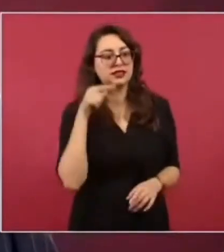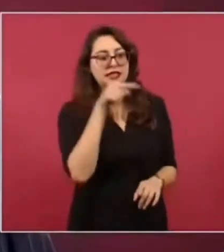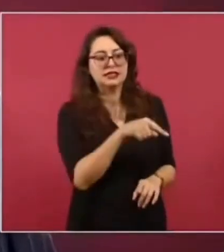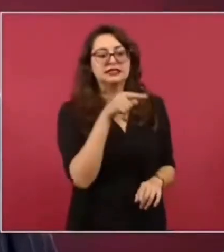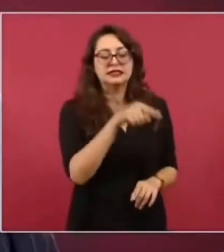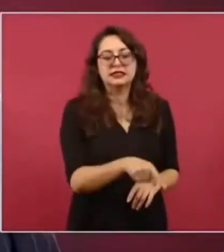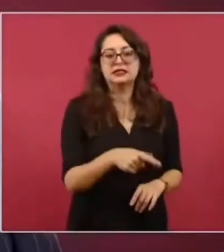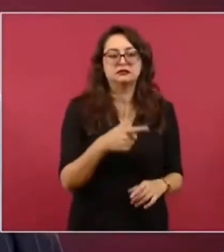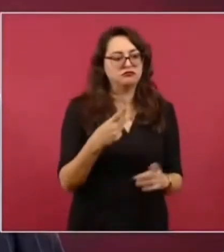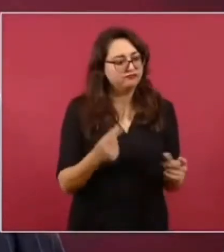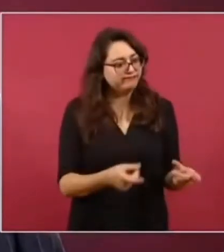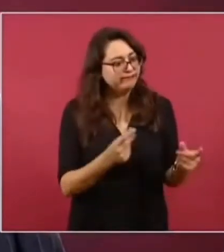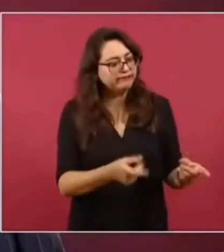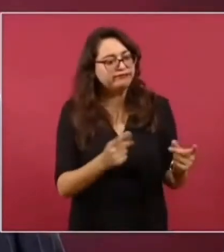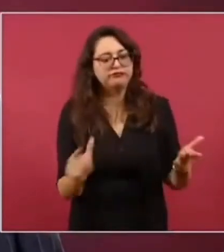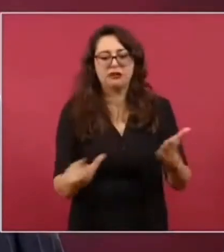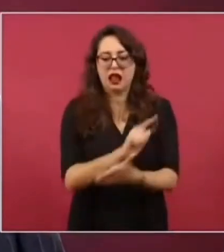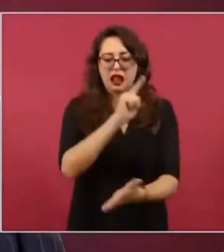reforma educativa